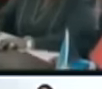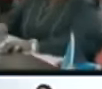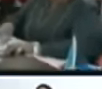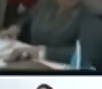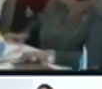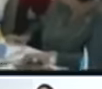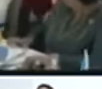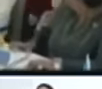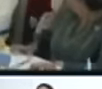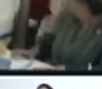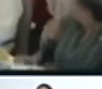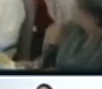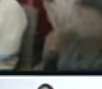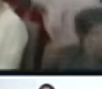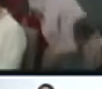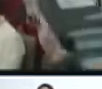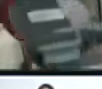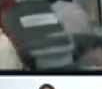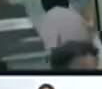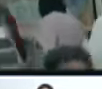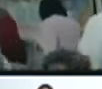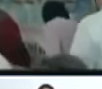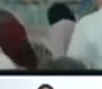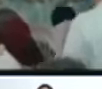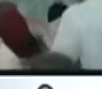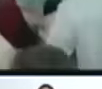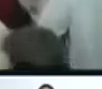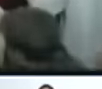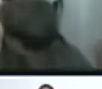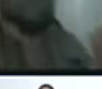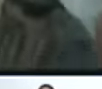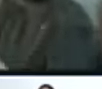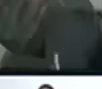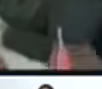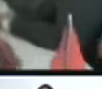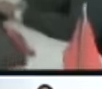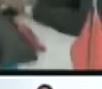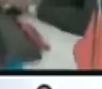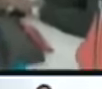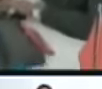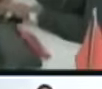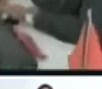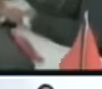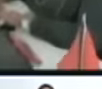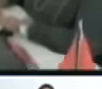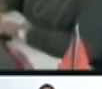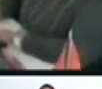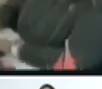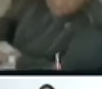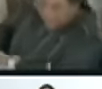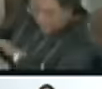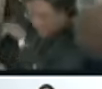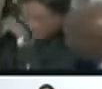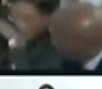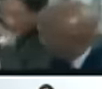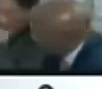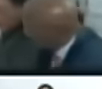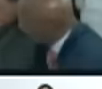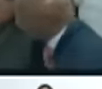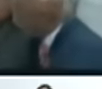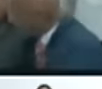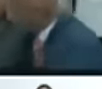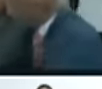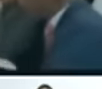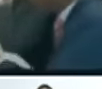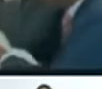Invitados especiales estuvo el canciller Leiva de Colombia, el asesor